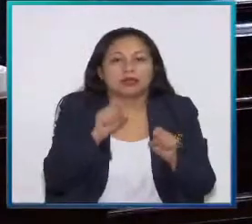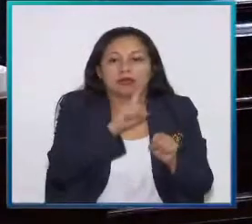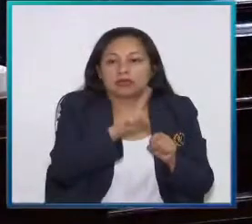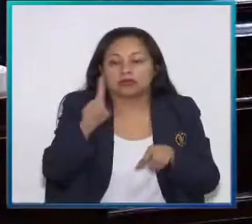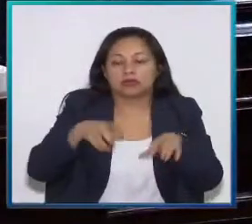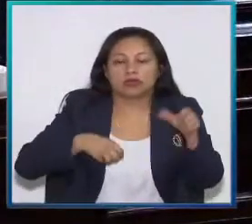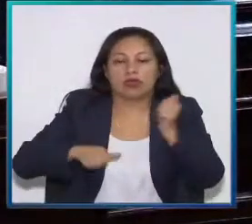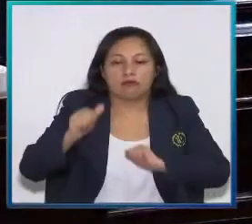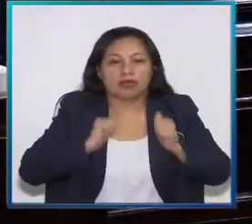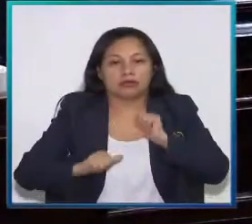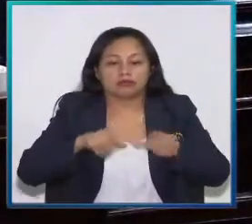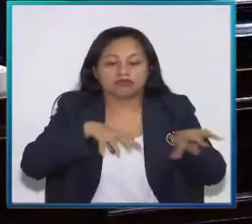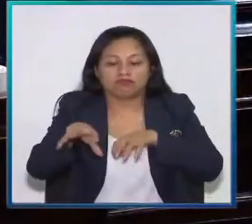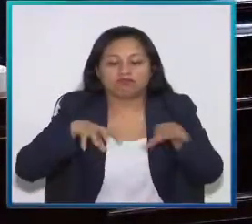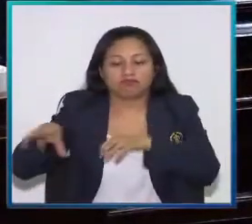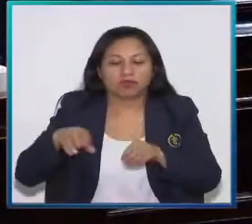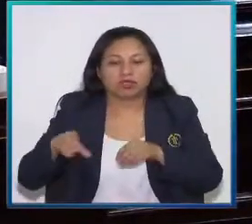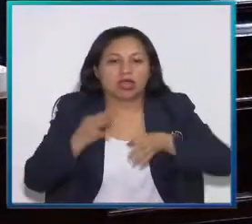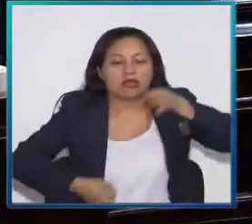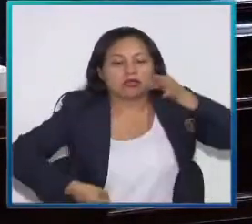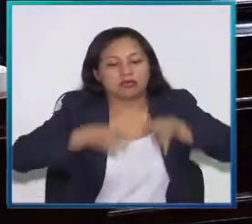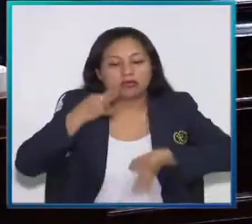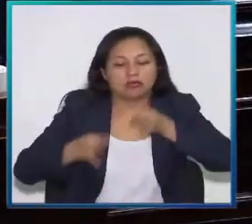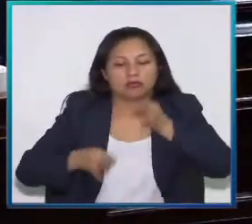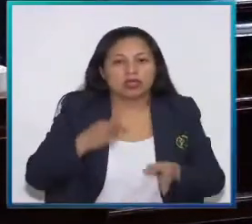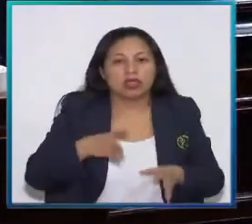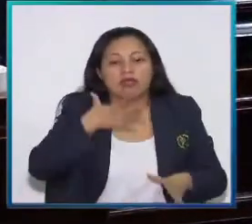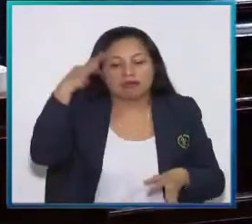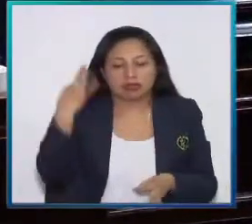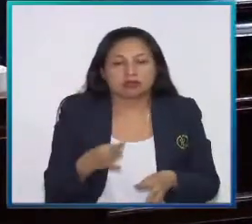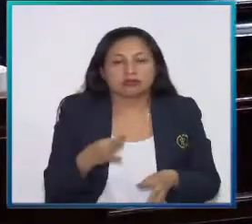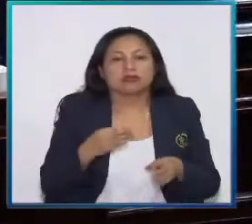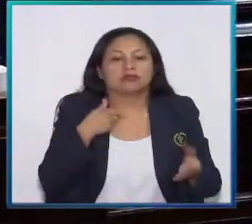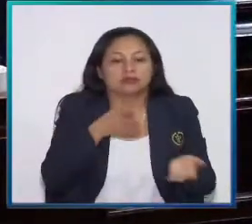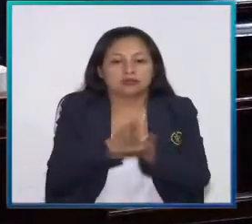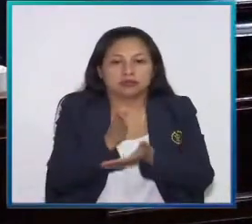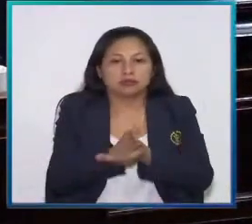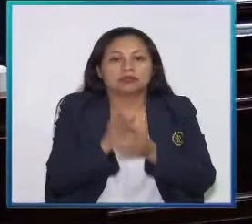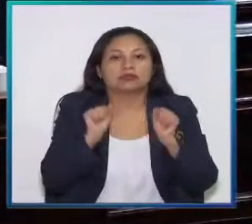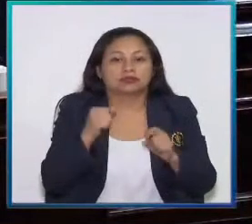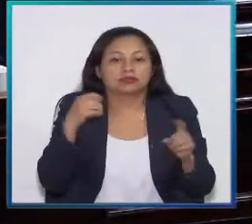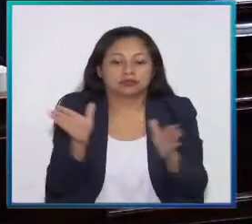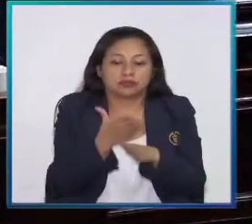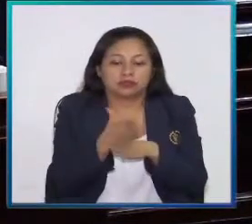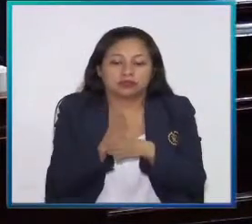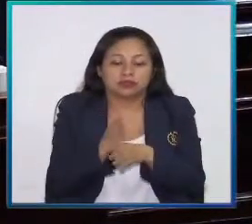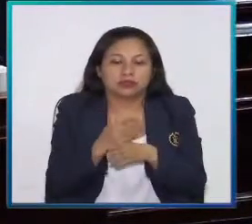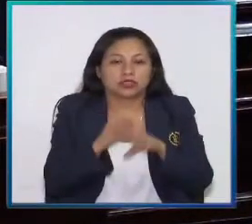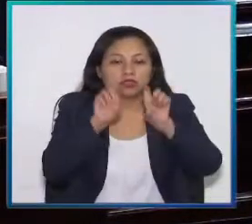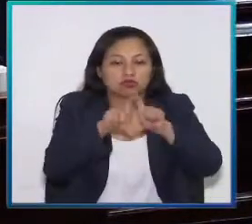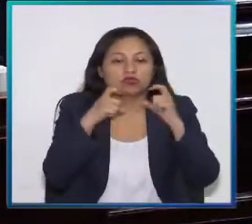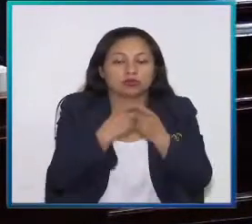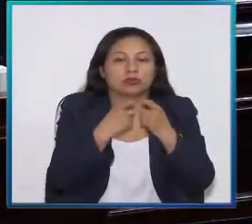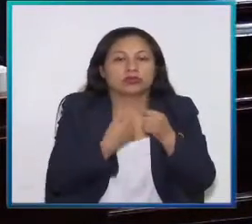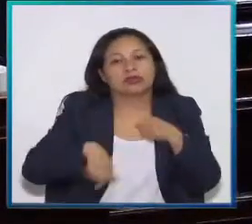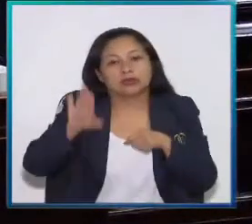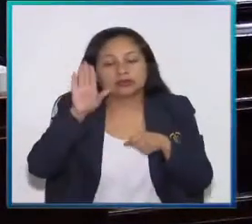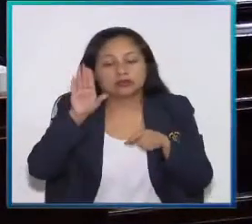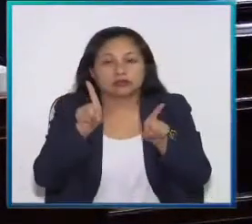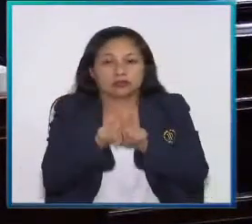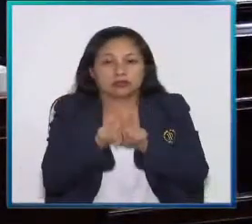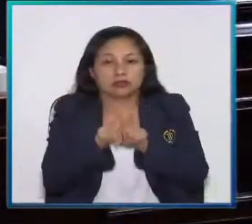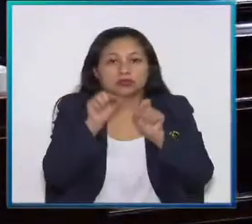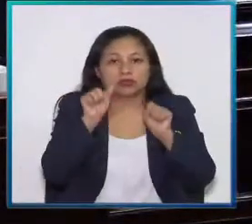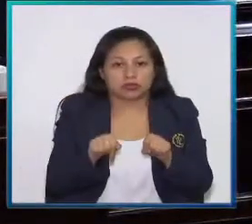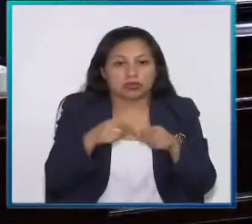cada acto apliquen los principios de justicia, de verdad y Estado de Derecho que imparten en sus aulas. Su compromiso debe ser